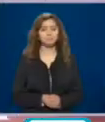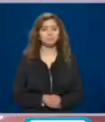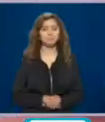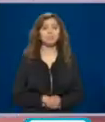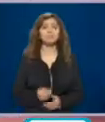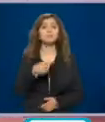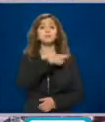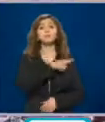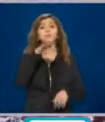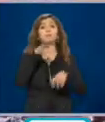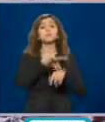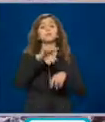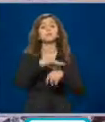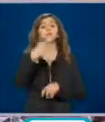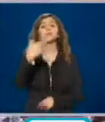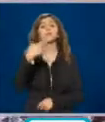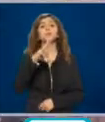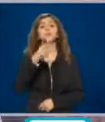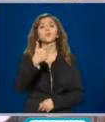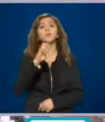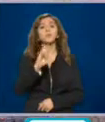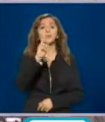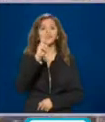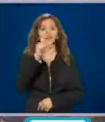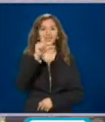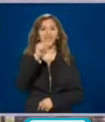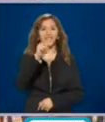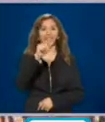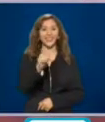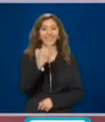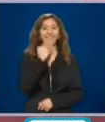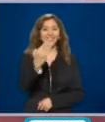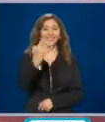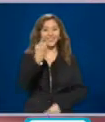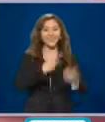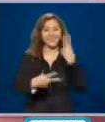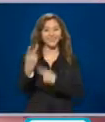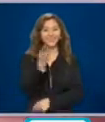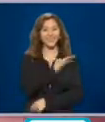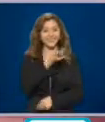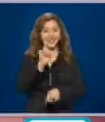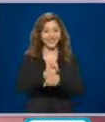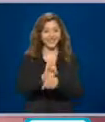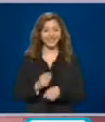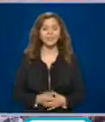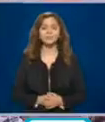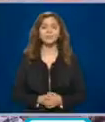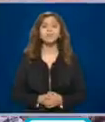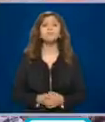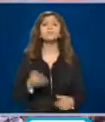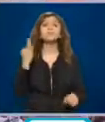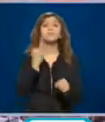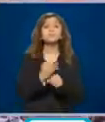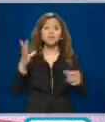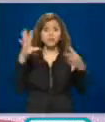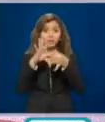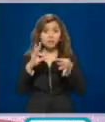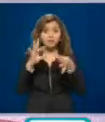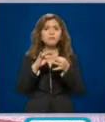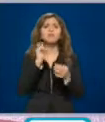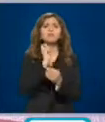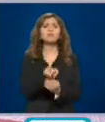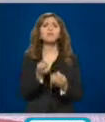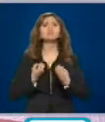está con nosotros el doctor Hugo Plata. Doctor, bienvenido. Hola, muy buenos días a todos. ¿Cómo Buenos están? días. Buenos días. Pues vamos a hablar de este tema, de